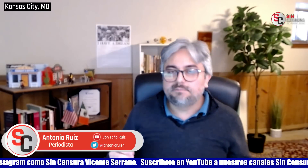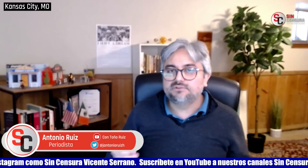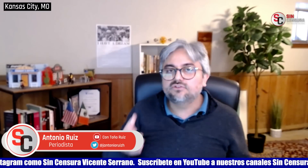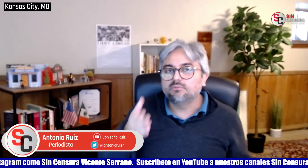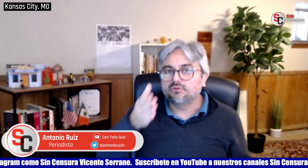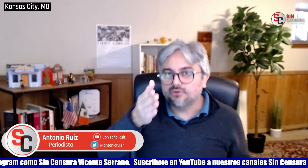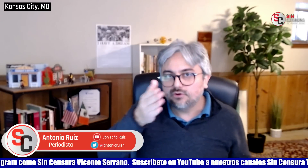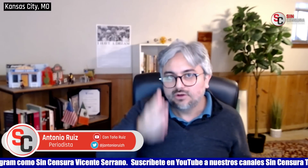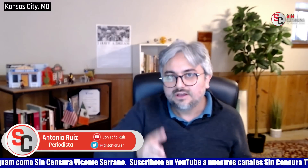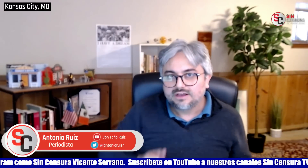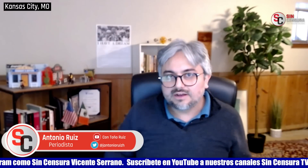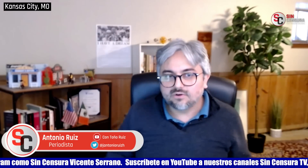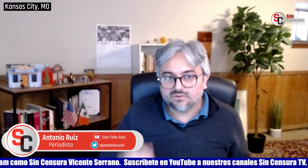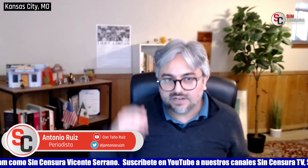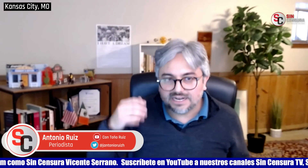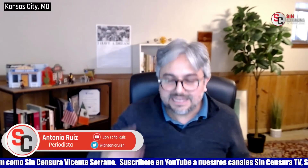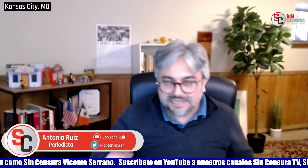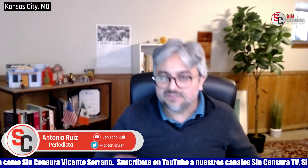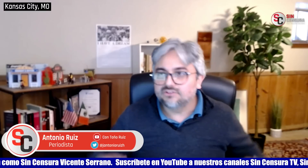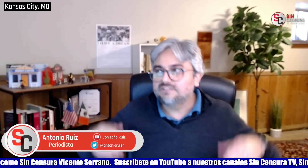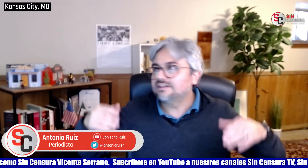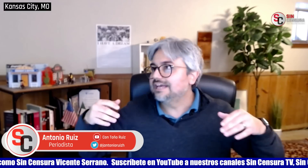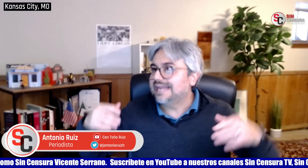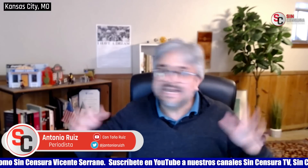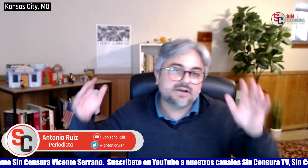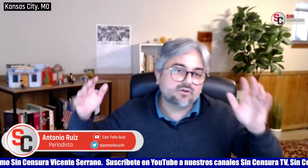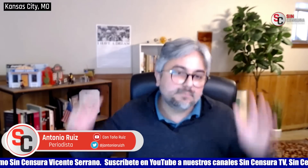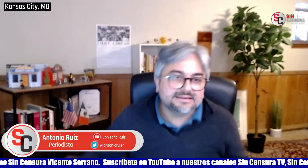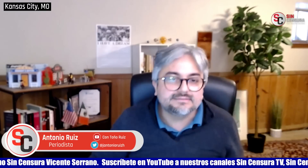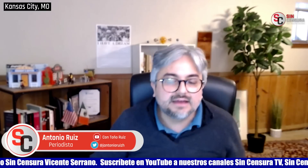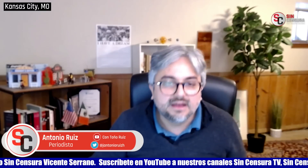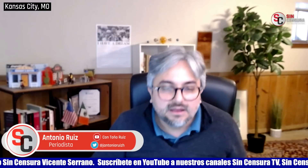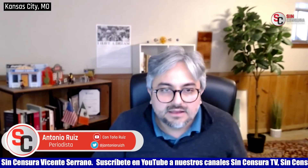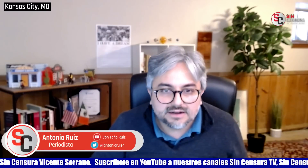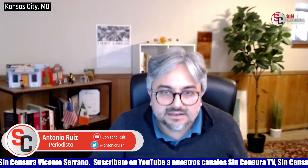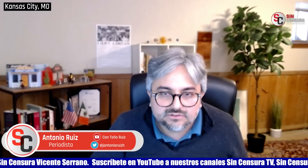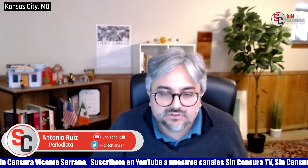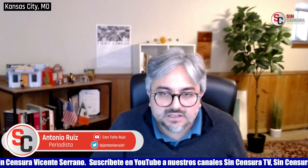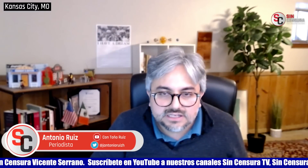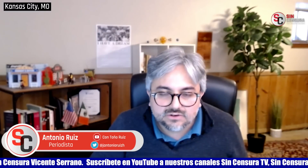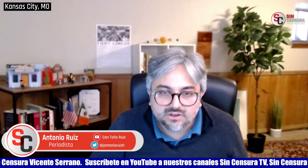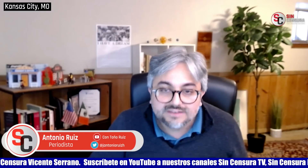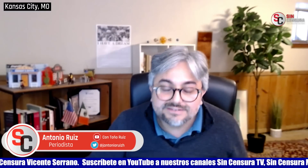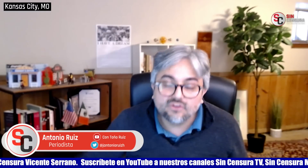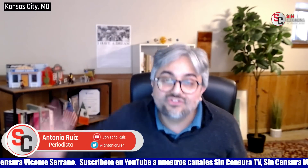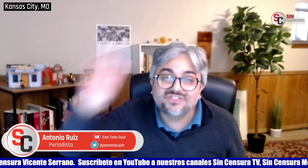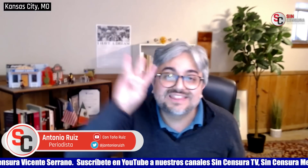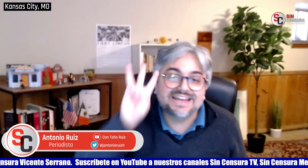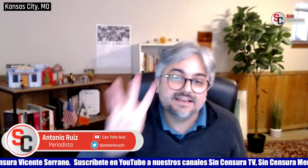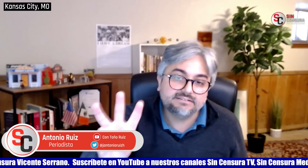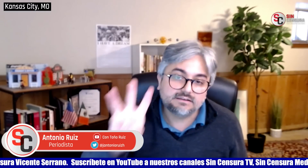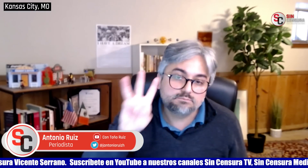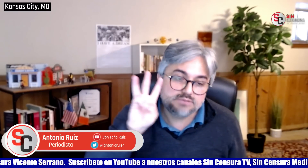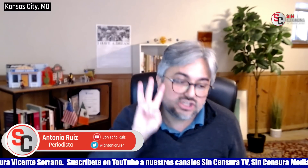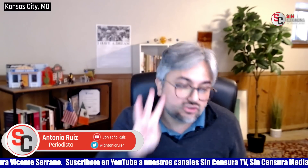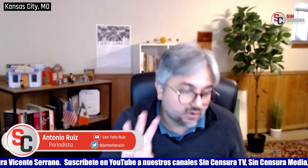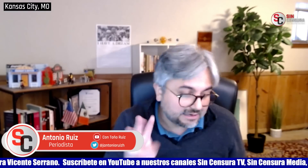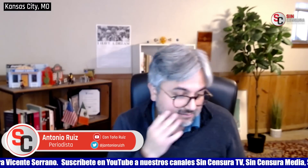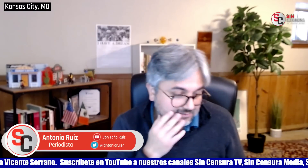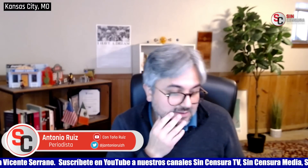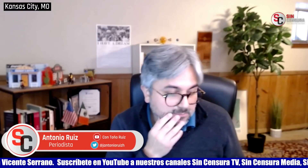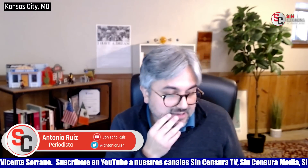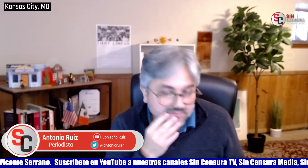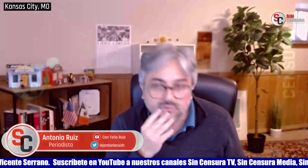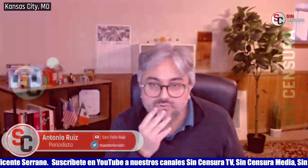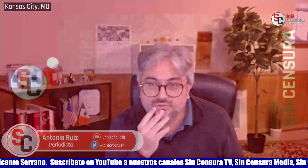millones de pesos como dio a conocer en aquel entonces el gran economista Ernesto Zedillo, sino 3